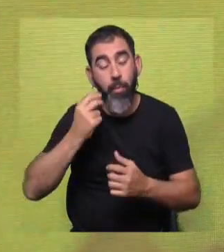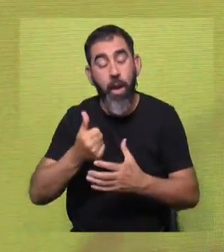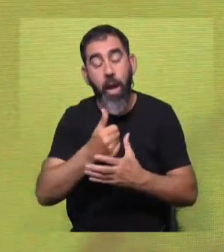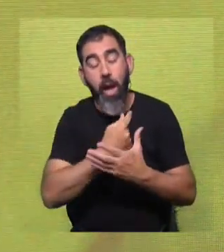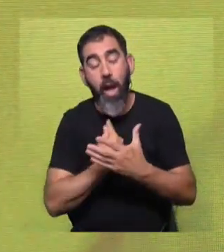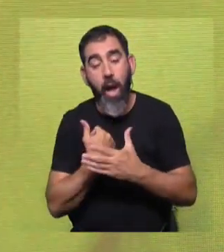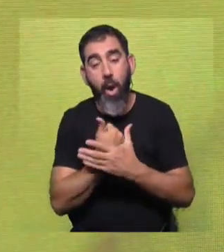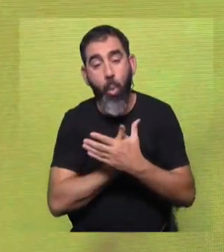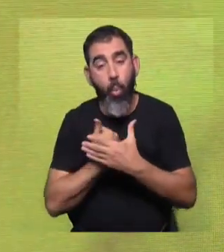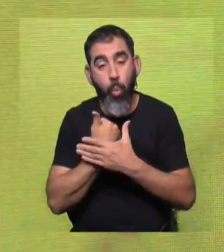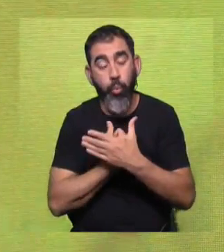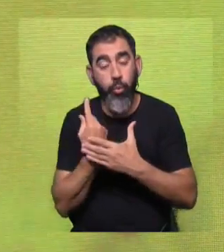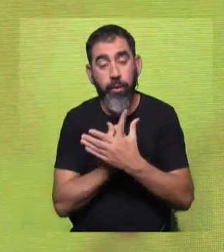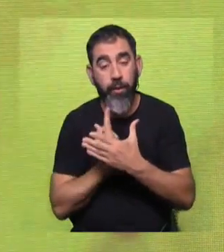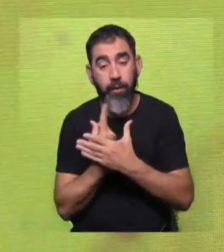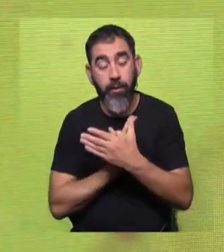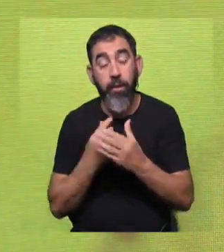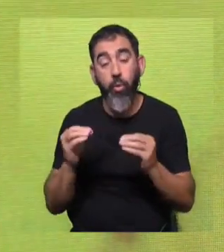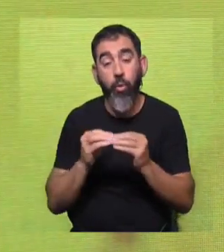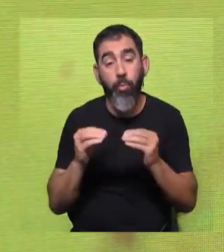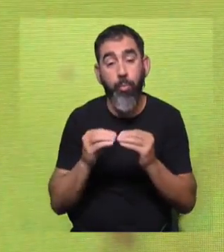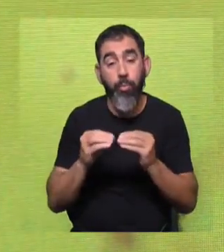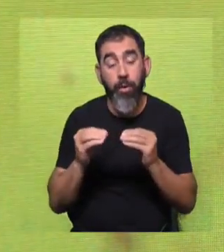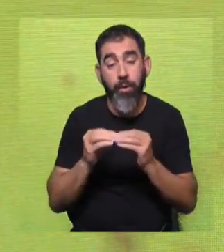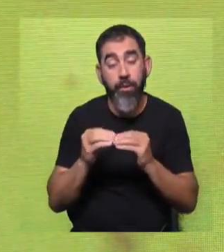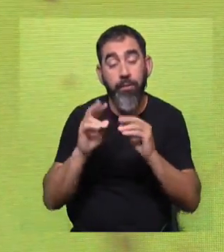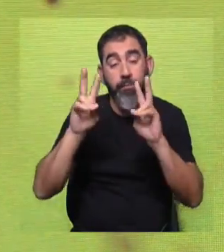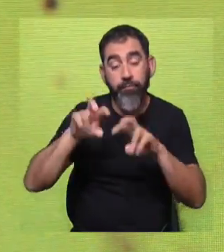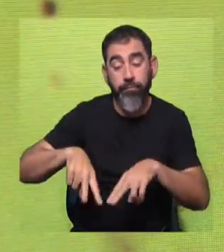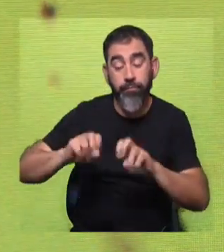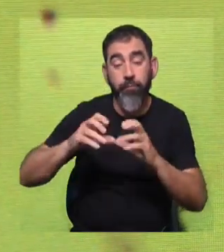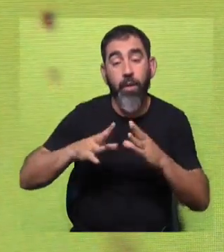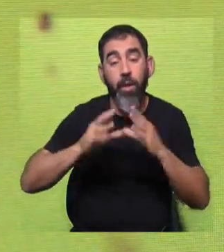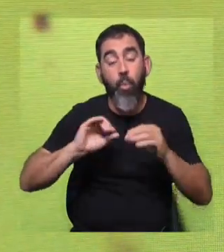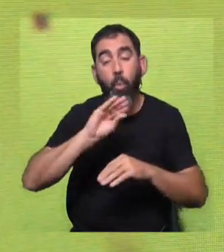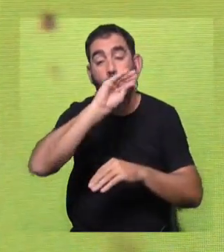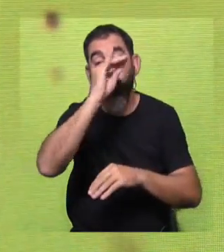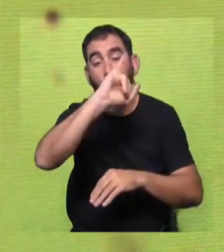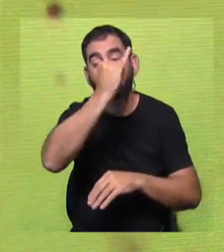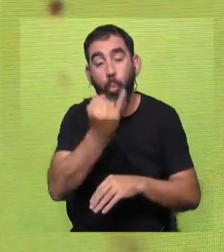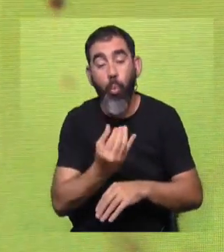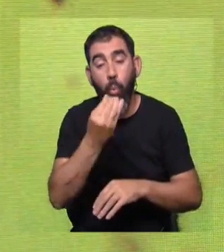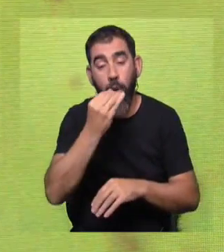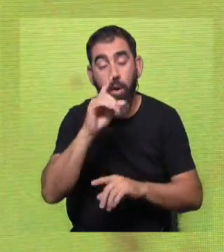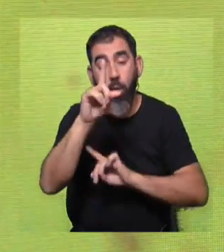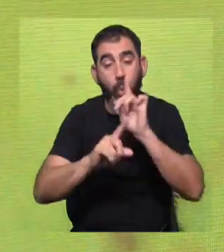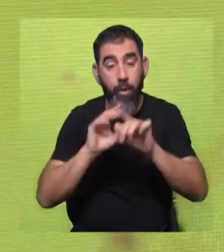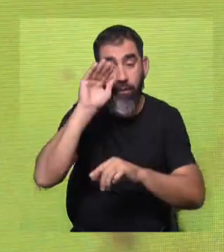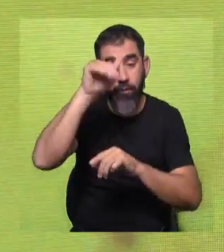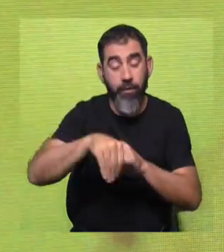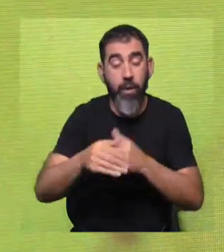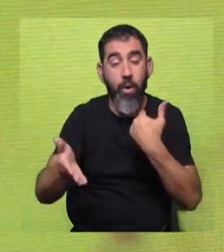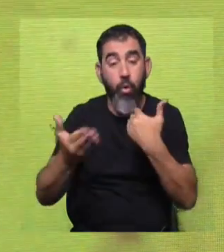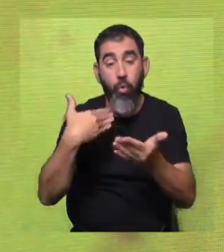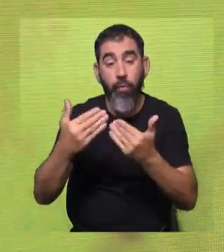autista. Alexandra Perrone estuvo trabajando en el ámbito de la Escuela de Nutrición de la Universidad de la República,